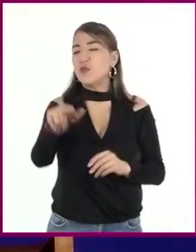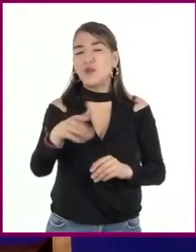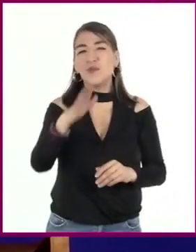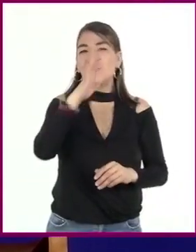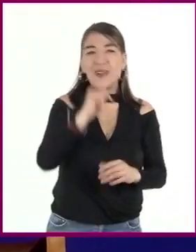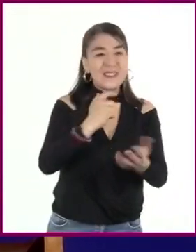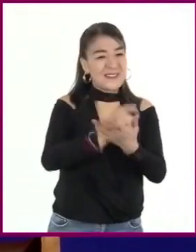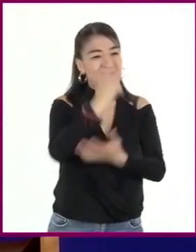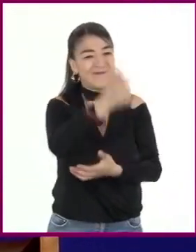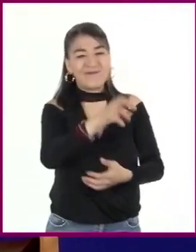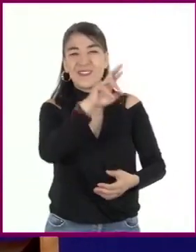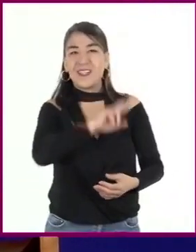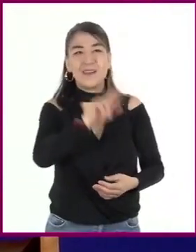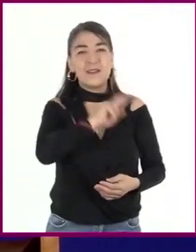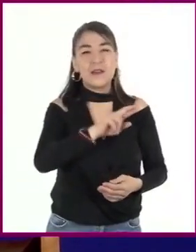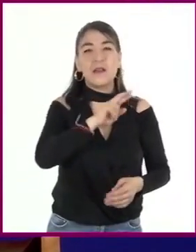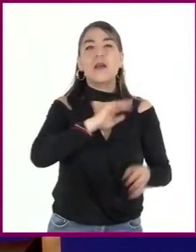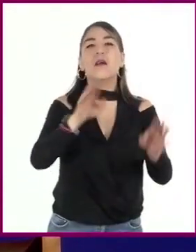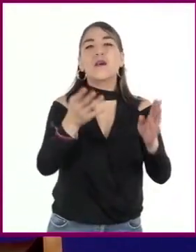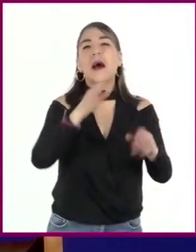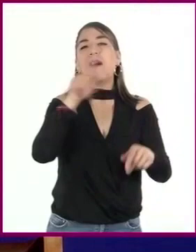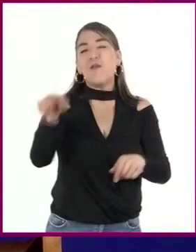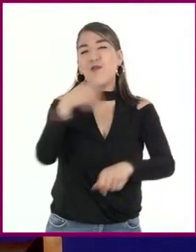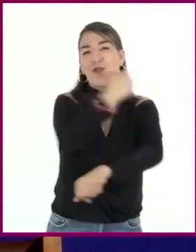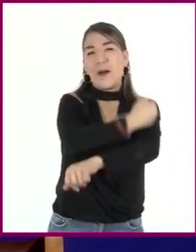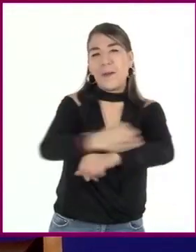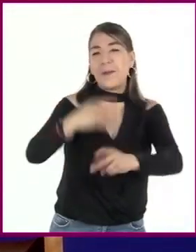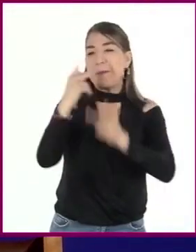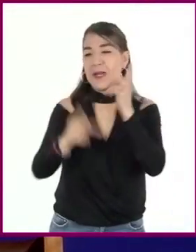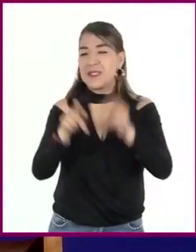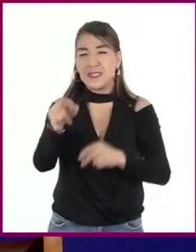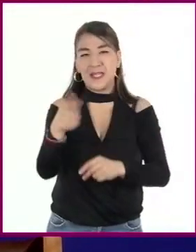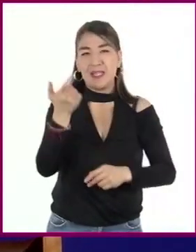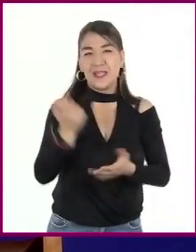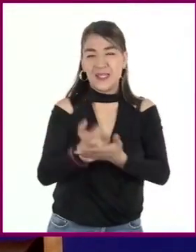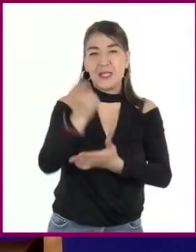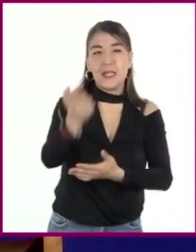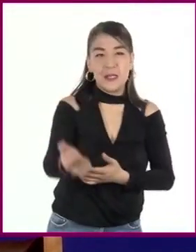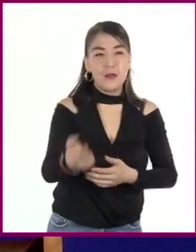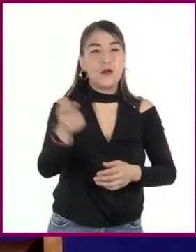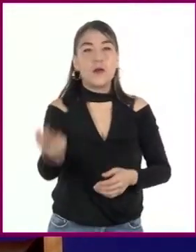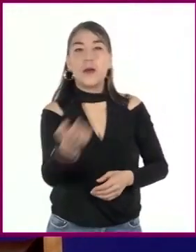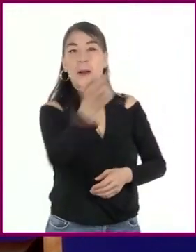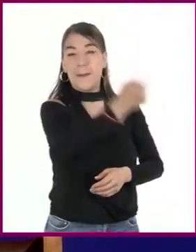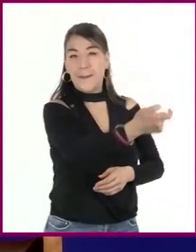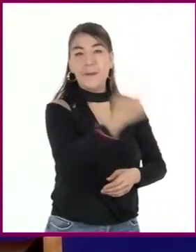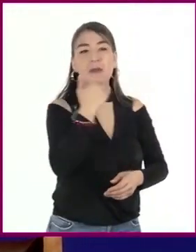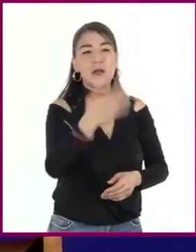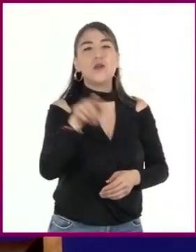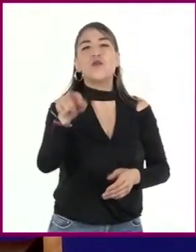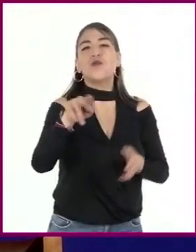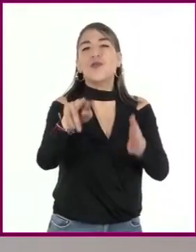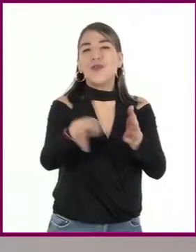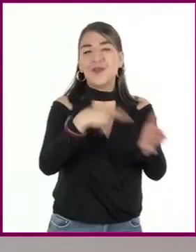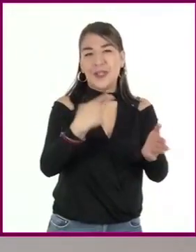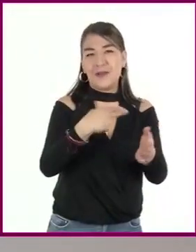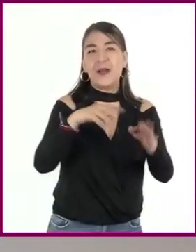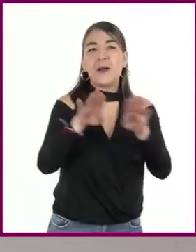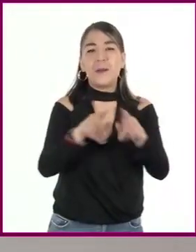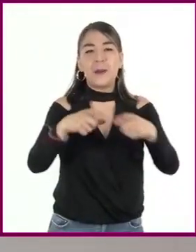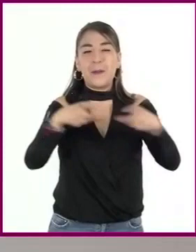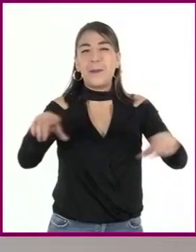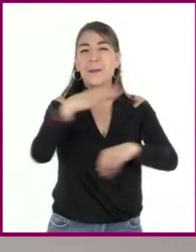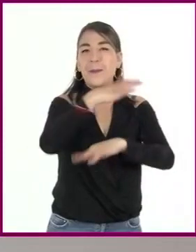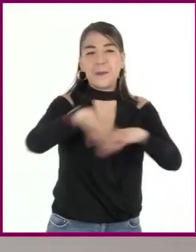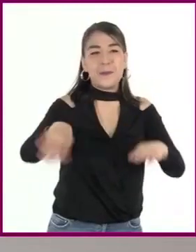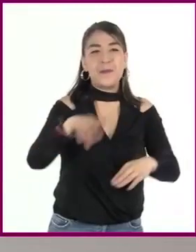tu contrato de arrendamiento, te prestó dinero un familiar. Y para que las cosas quedaran muy formales, le firmaste un pagaré.